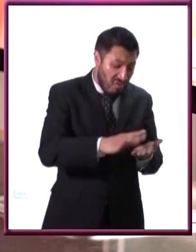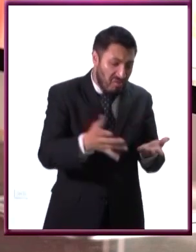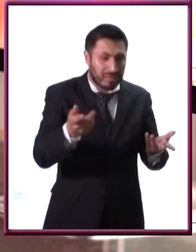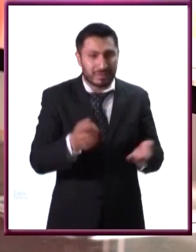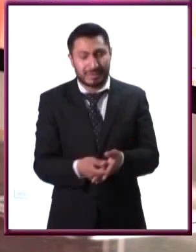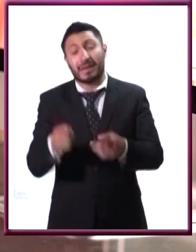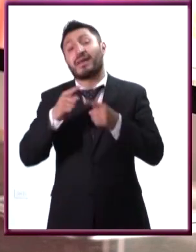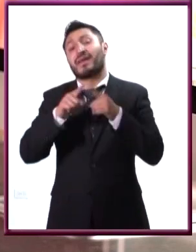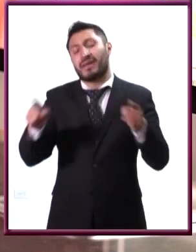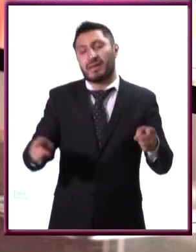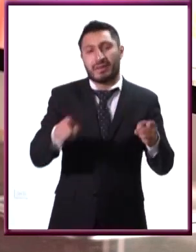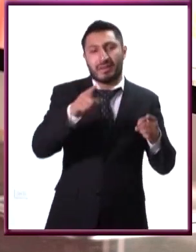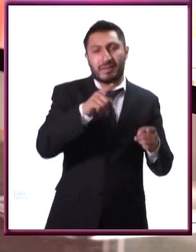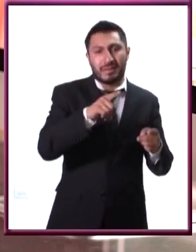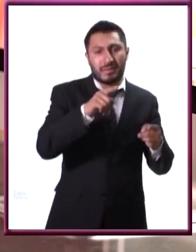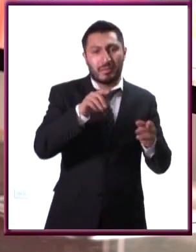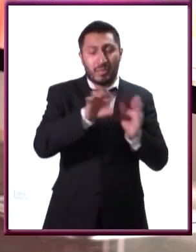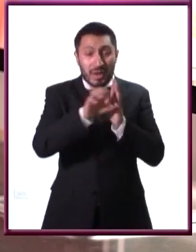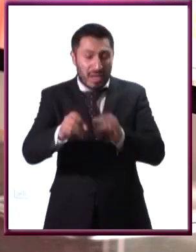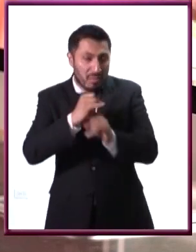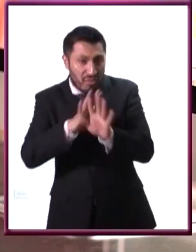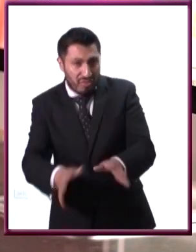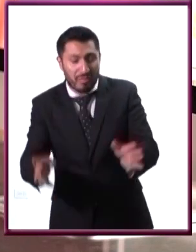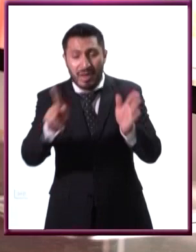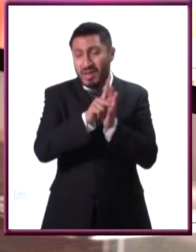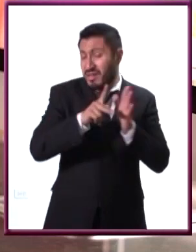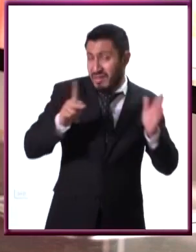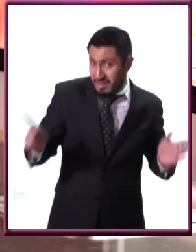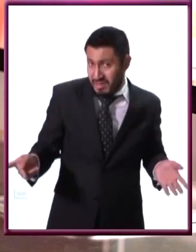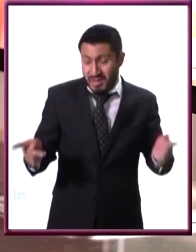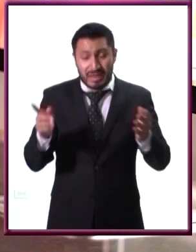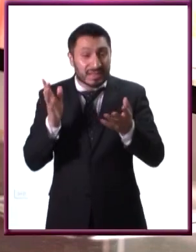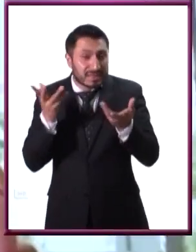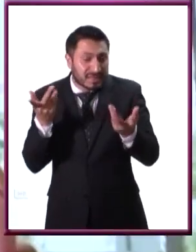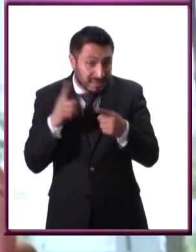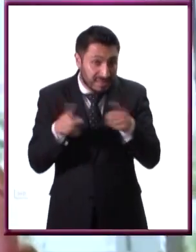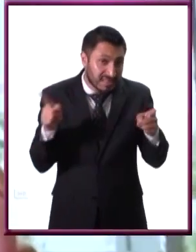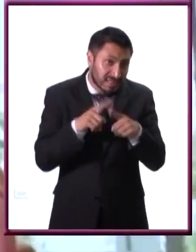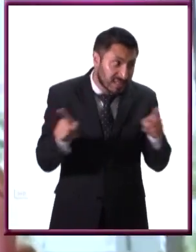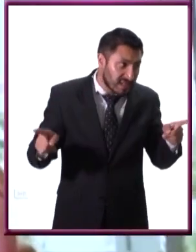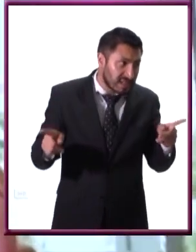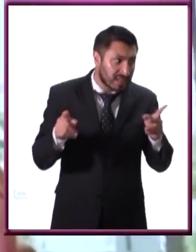se diferencia de otros géneros, como por ejemplo el género informativo, el periodismo,